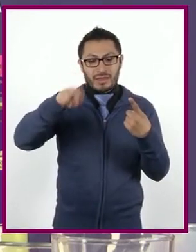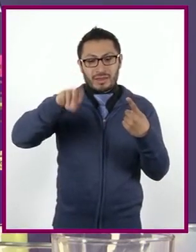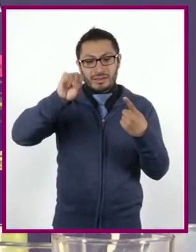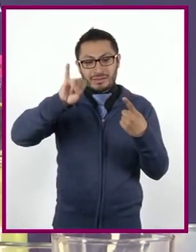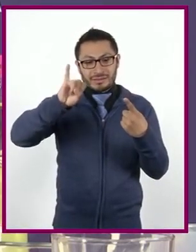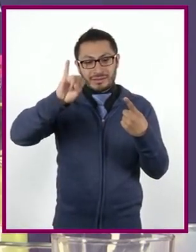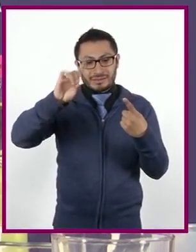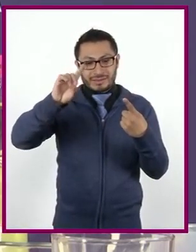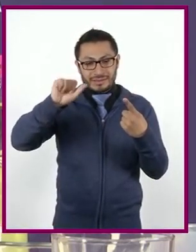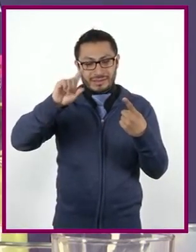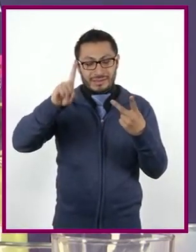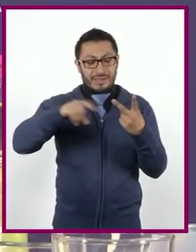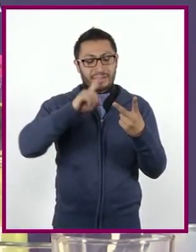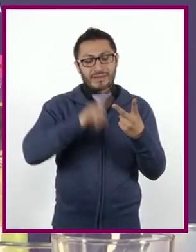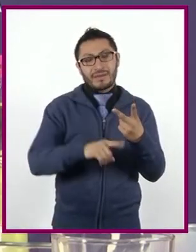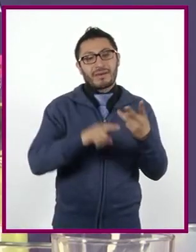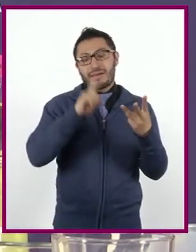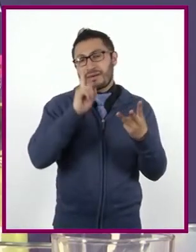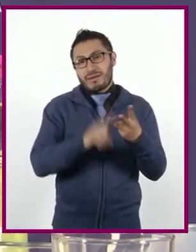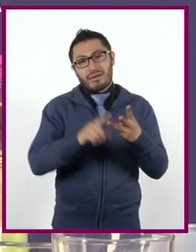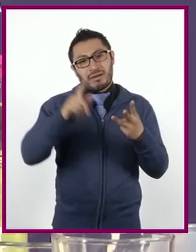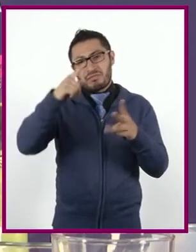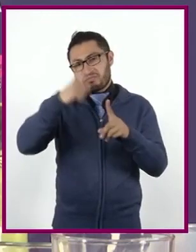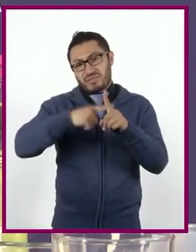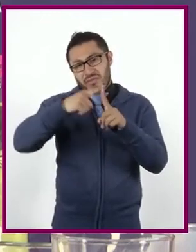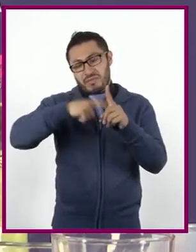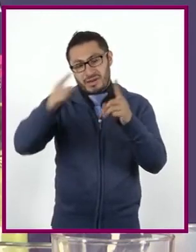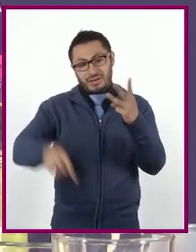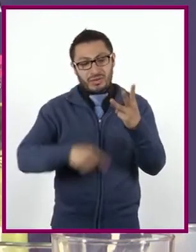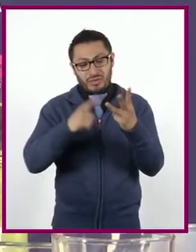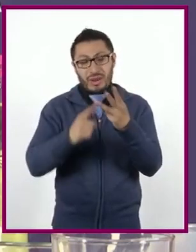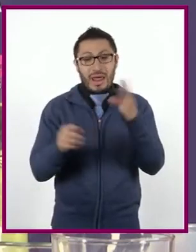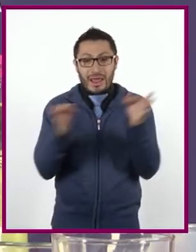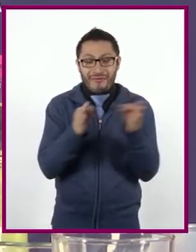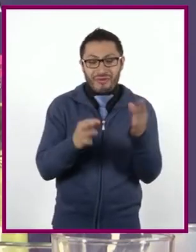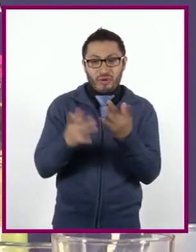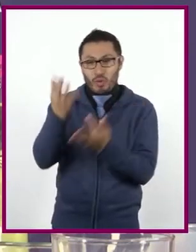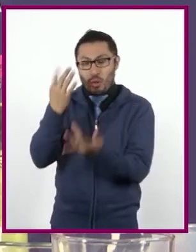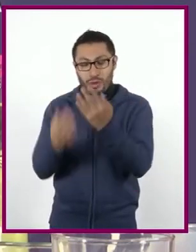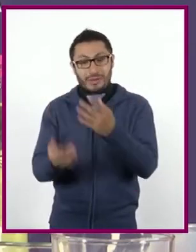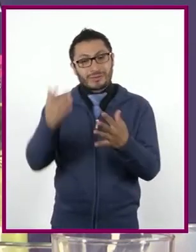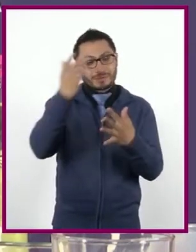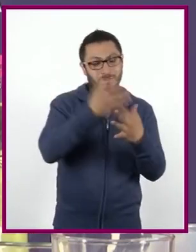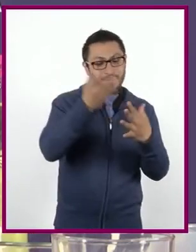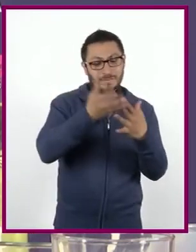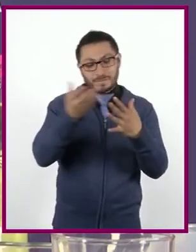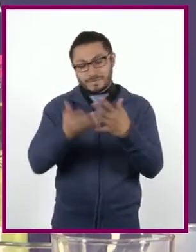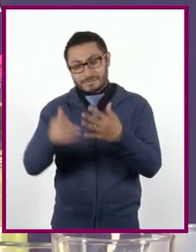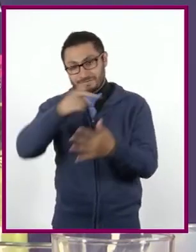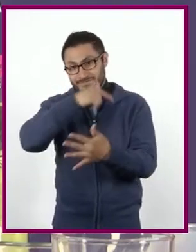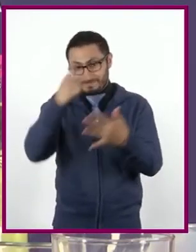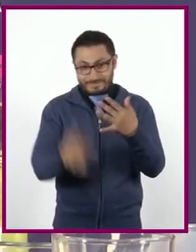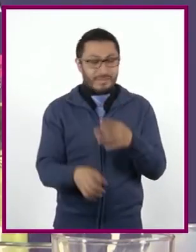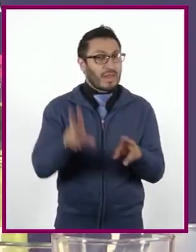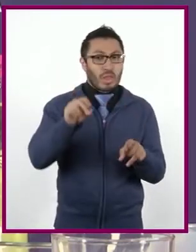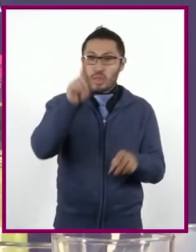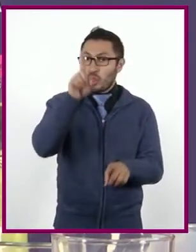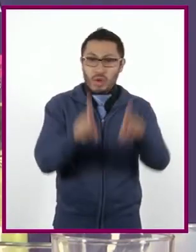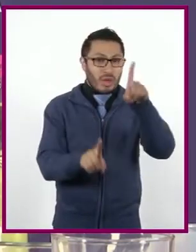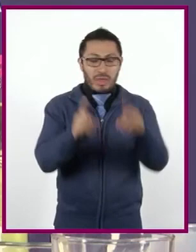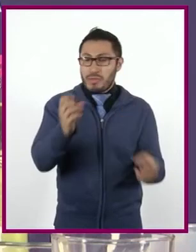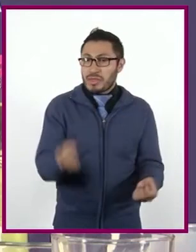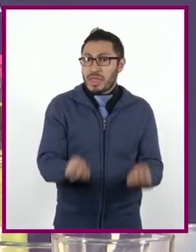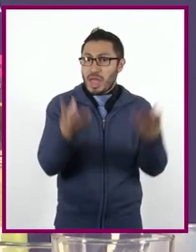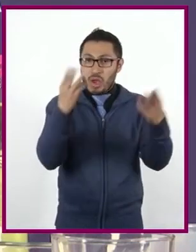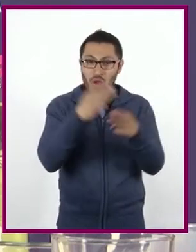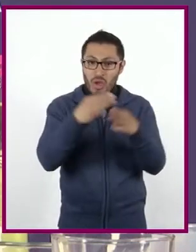de fusión y de ebullición se agrupan en propiedades intensivas, que no dependen de la cantidad de materia